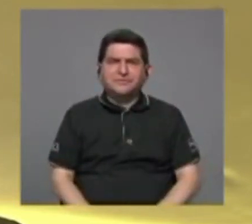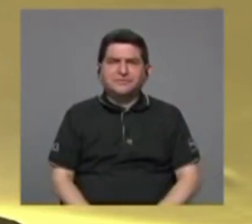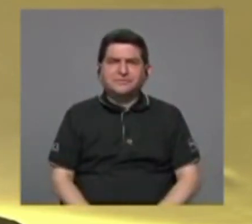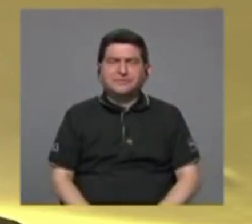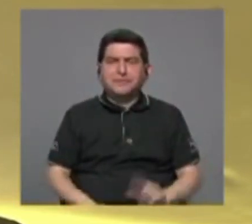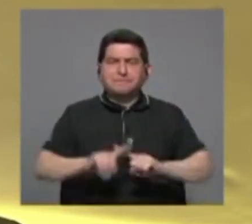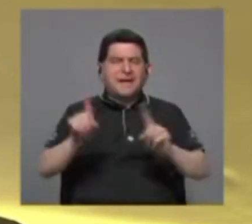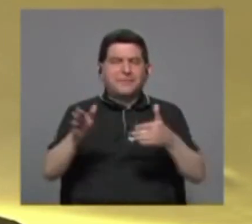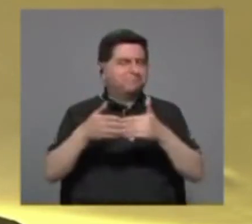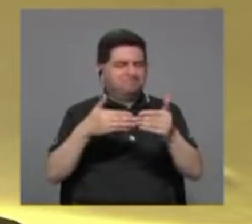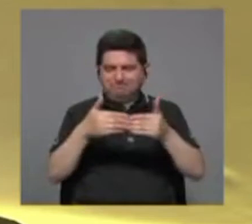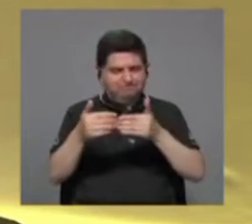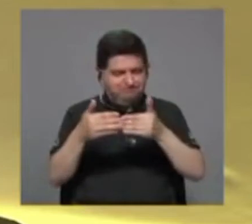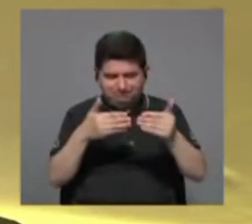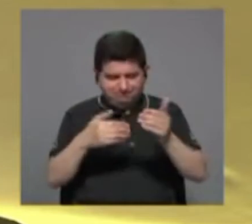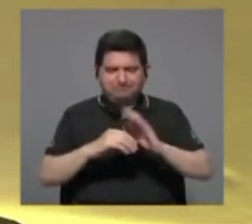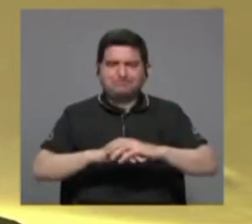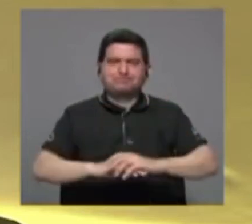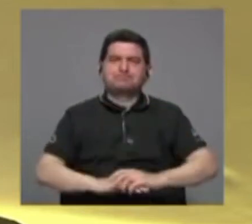Pero igual,